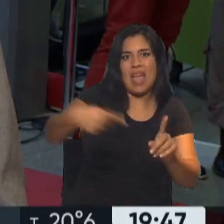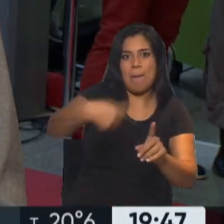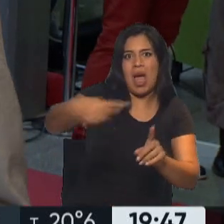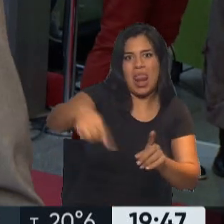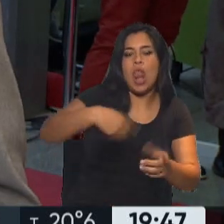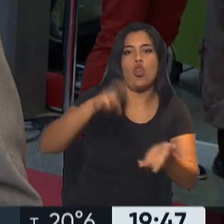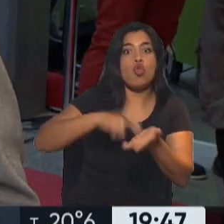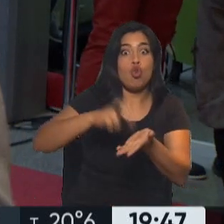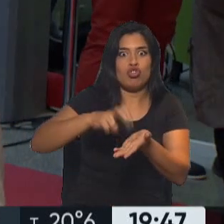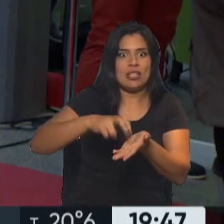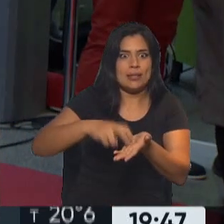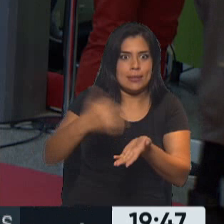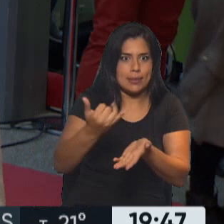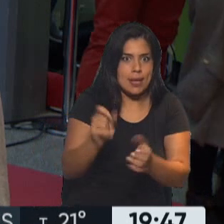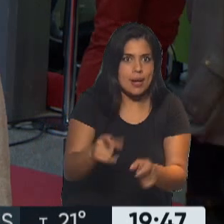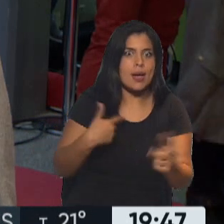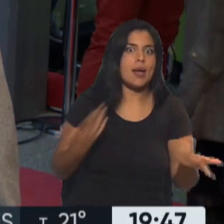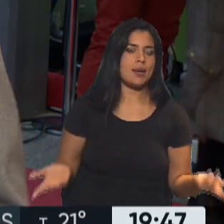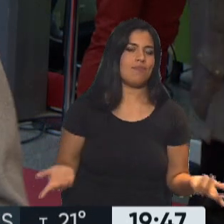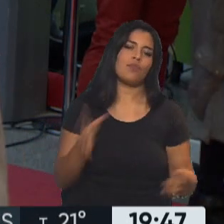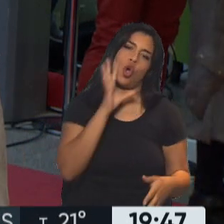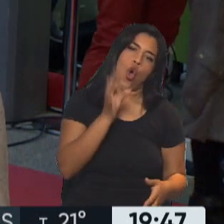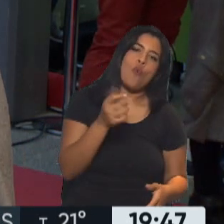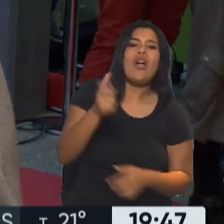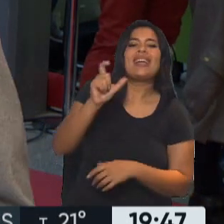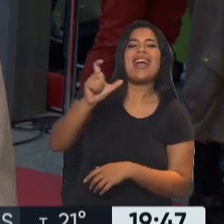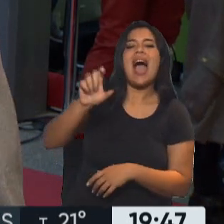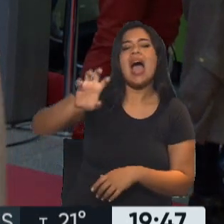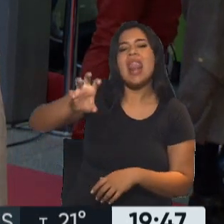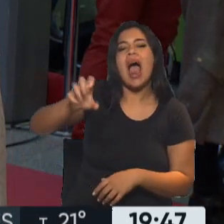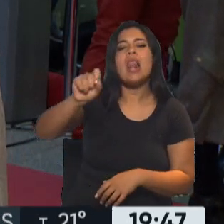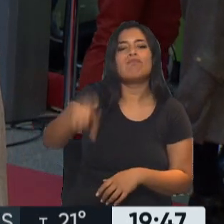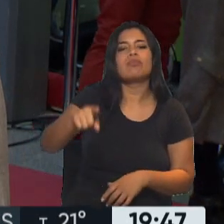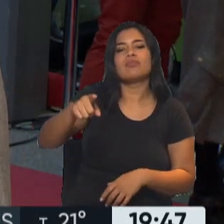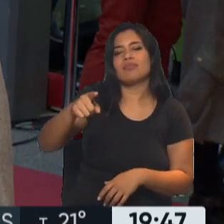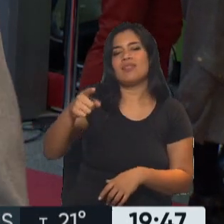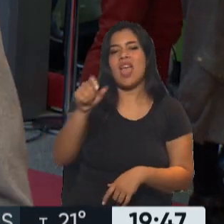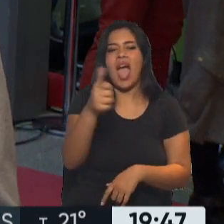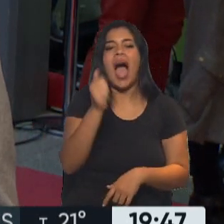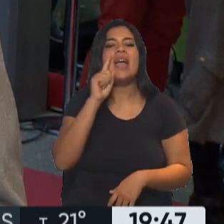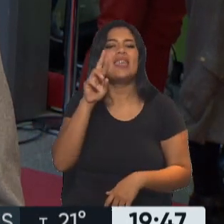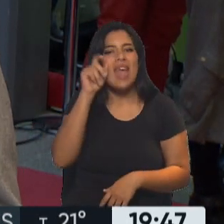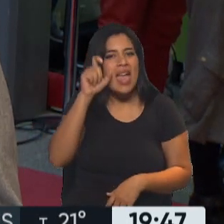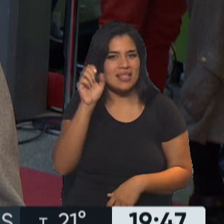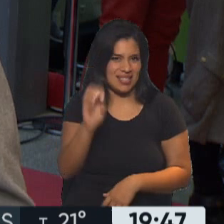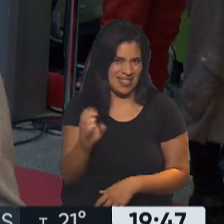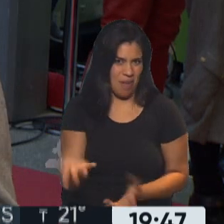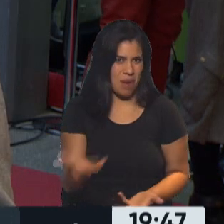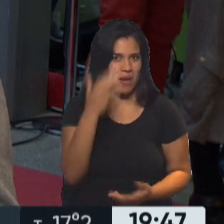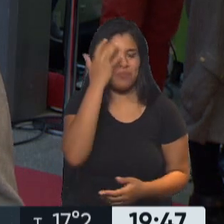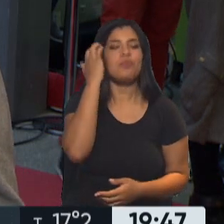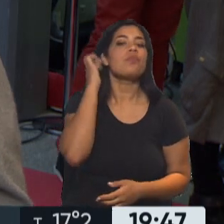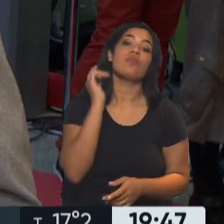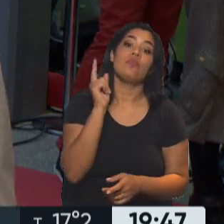Argentina que tenga canales de aire, por supuesto, que tenga esa cantidad de envíos periodísticos. Más allá de eso, es la